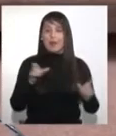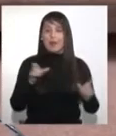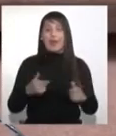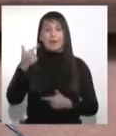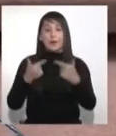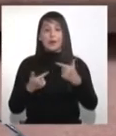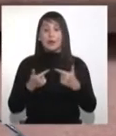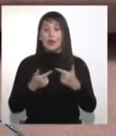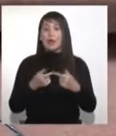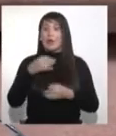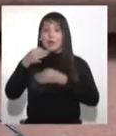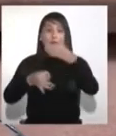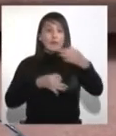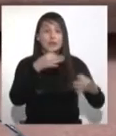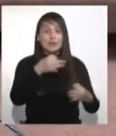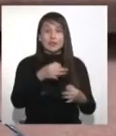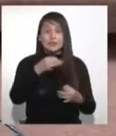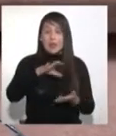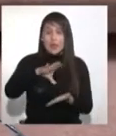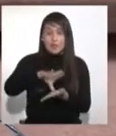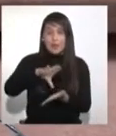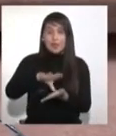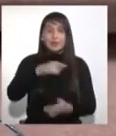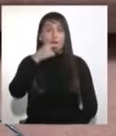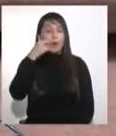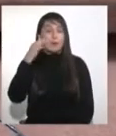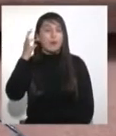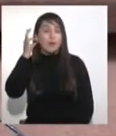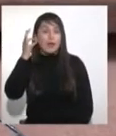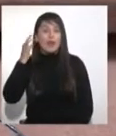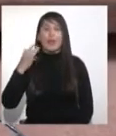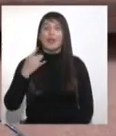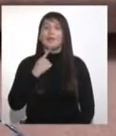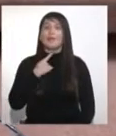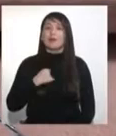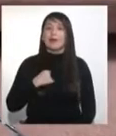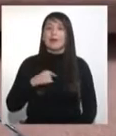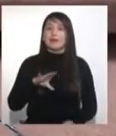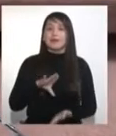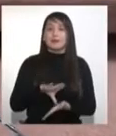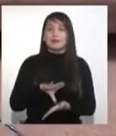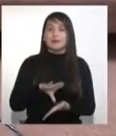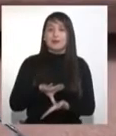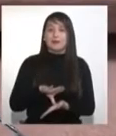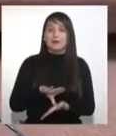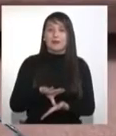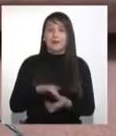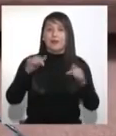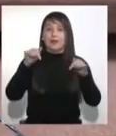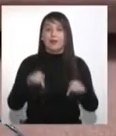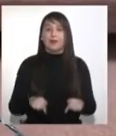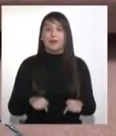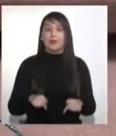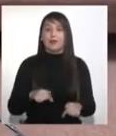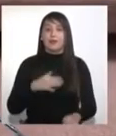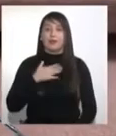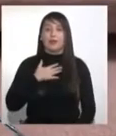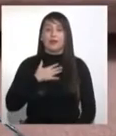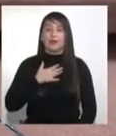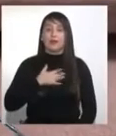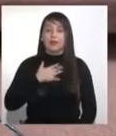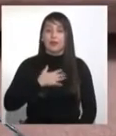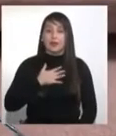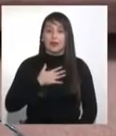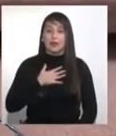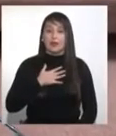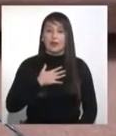gente, a hombres y mujeres, le importa al país. Hoy día le queremos responder, presidenta,